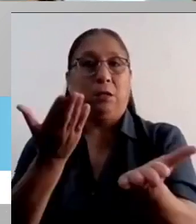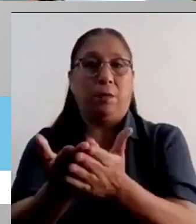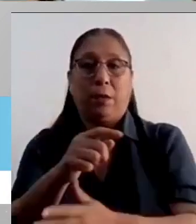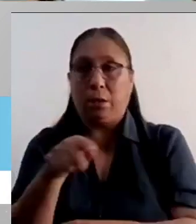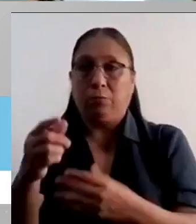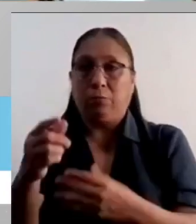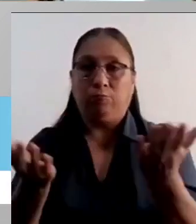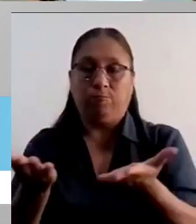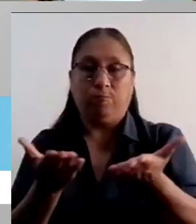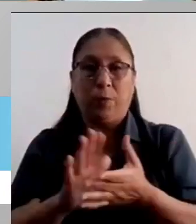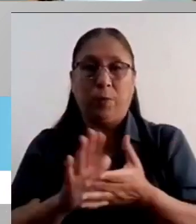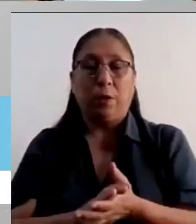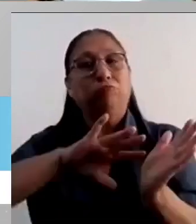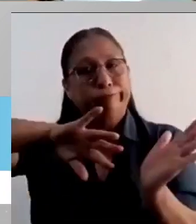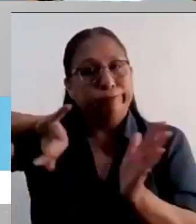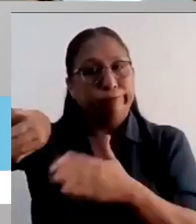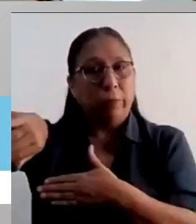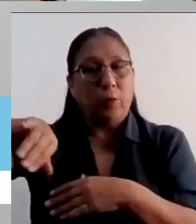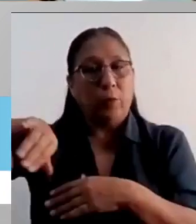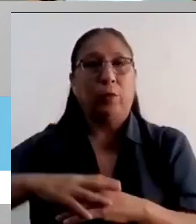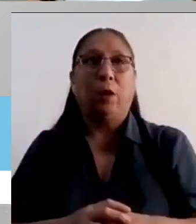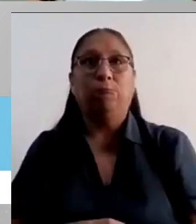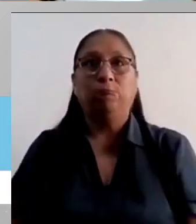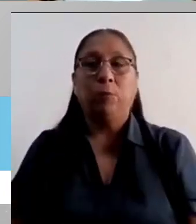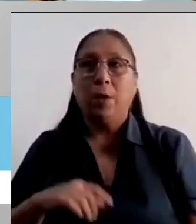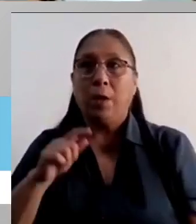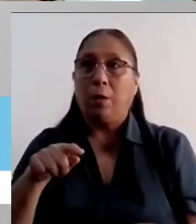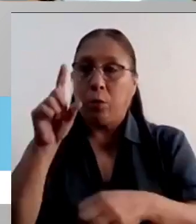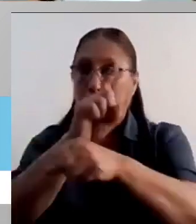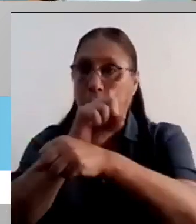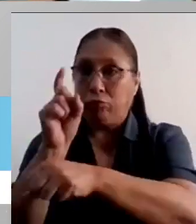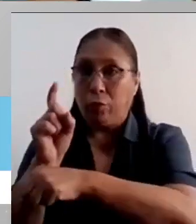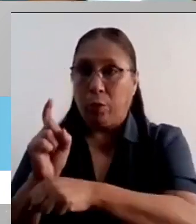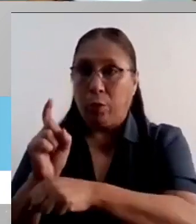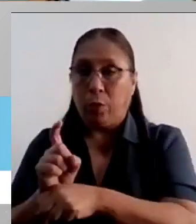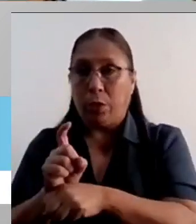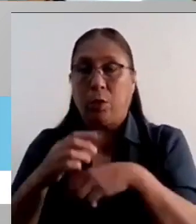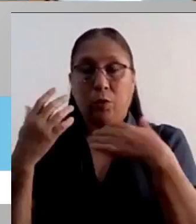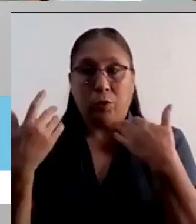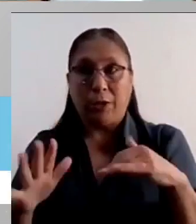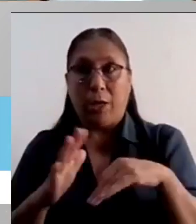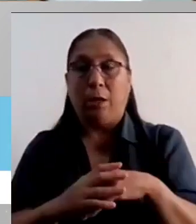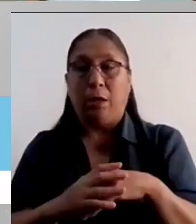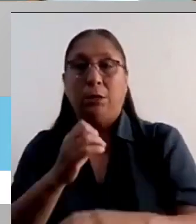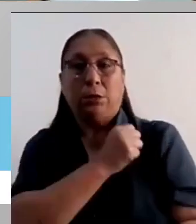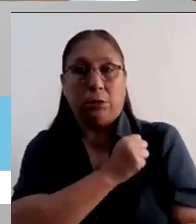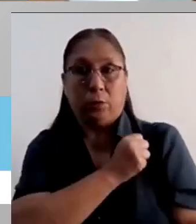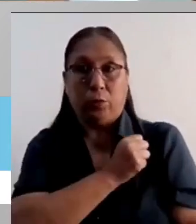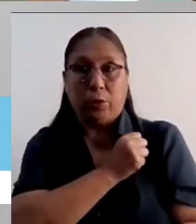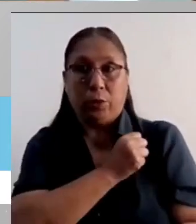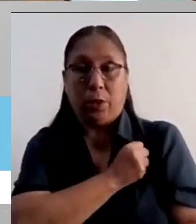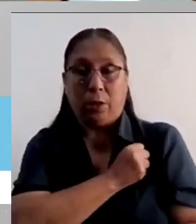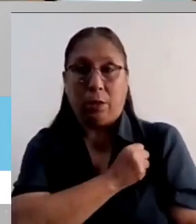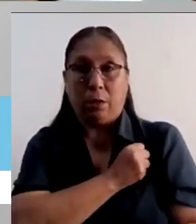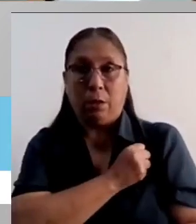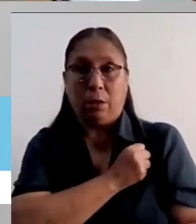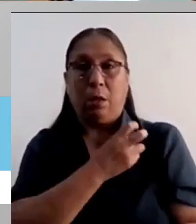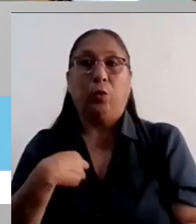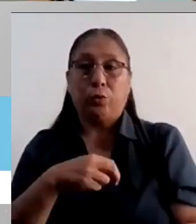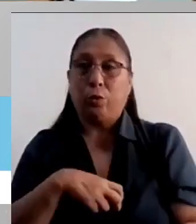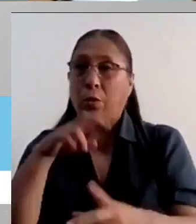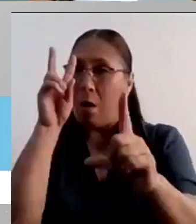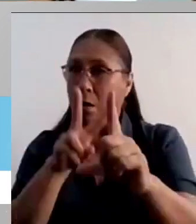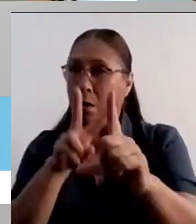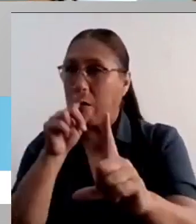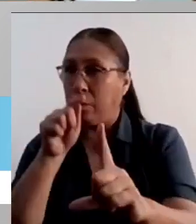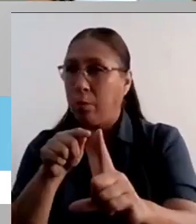otro lado, en cuanto a la educación ya del nivel secundaria, nosotros apreciamos que solo